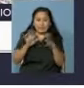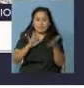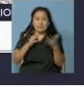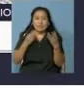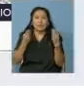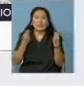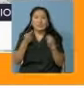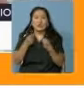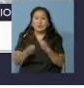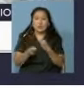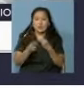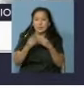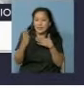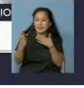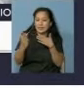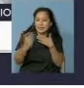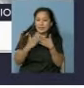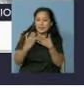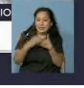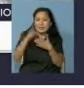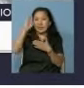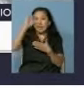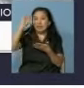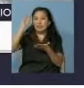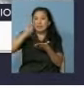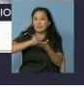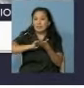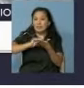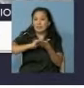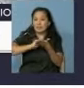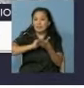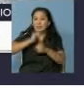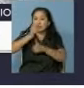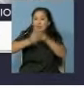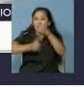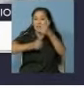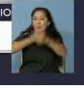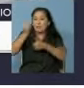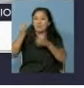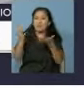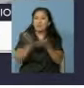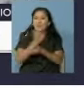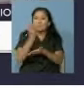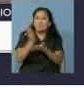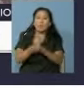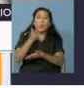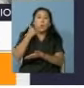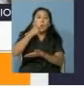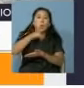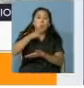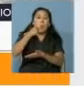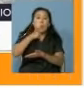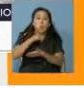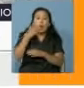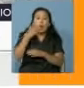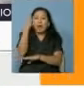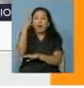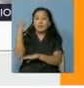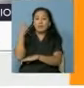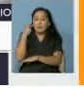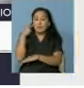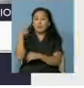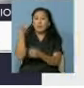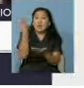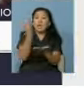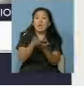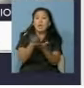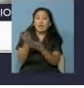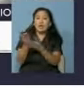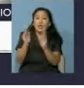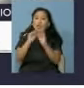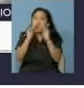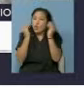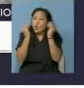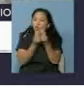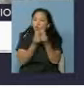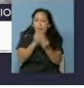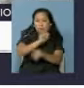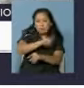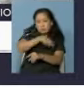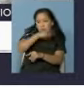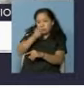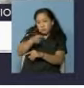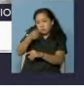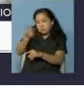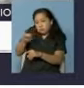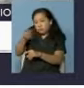lo que es cercano a la administración del ingenio, todo lo que es el camino a planta de gas, árboles caídos. Yo conté 40